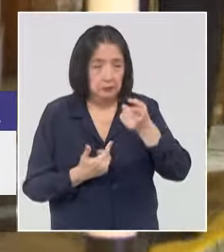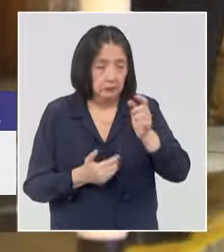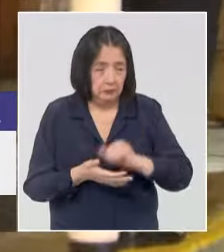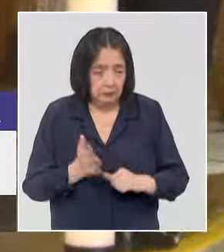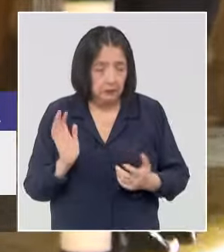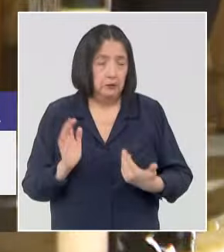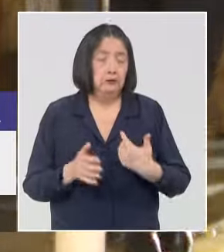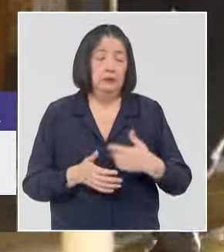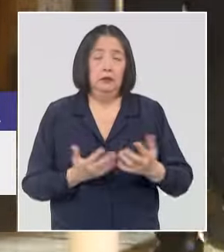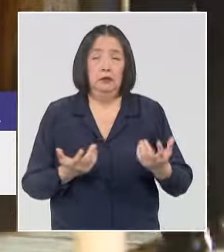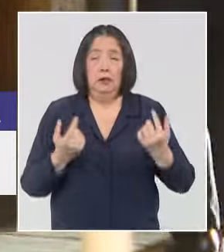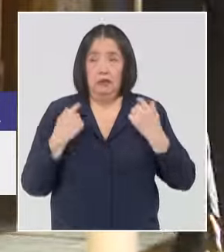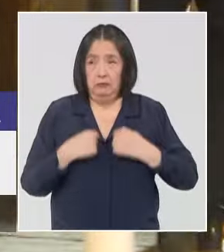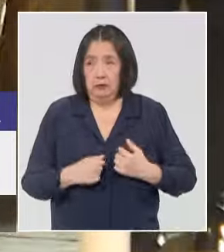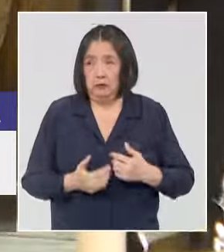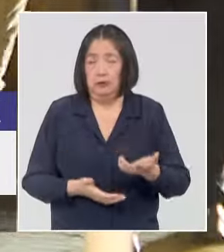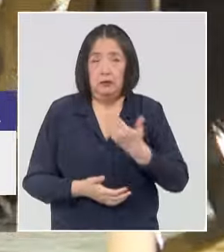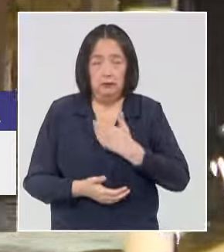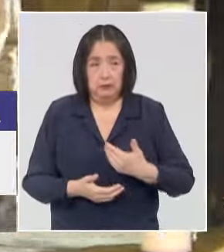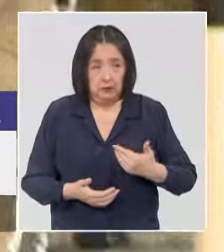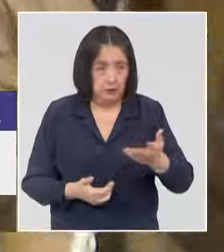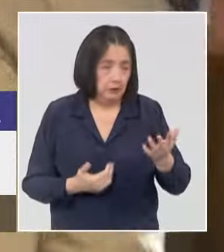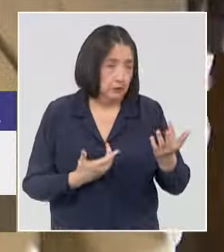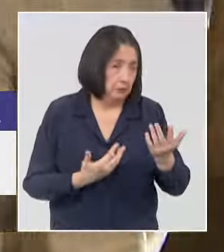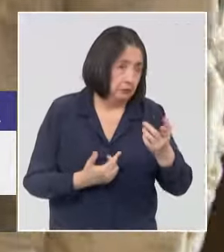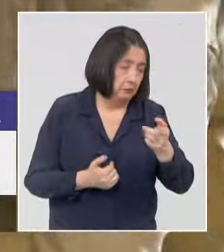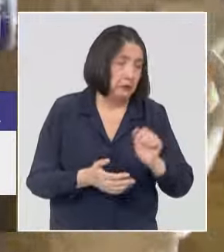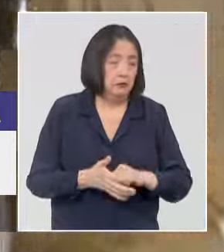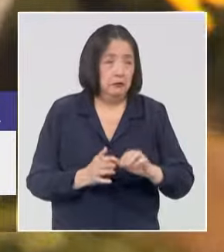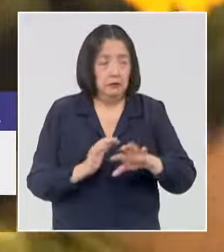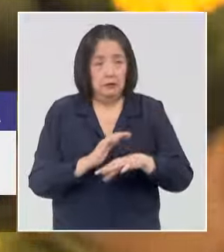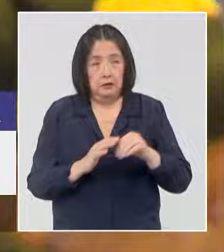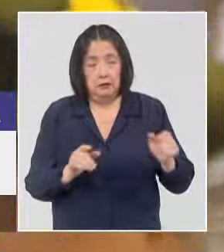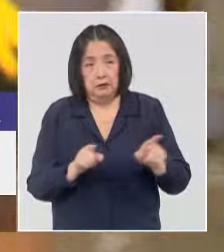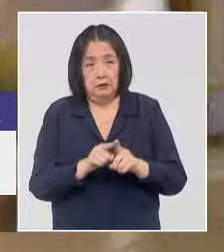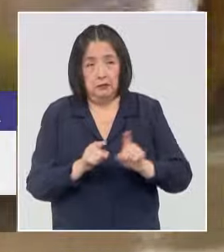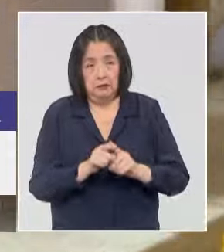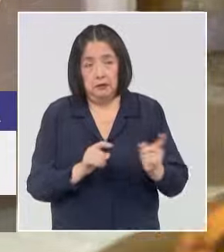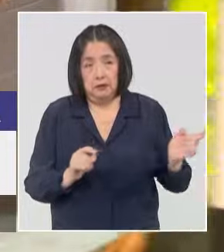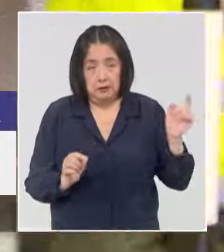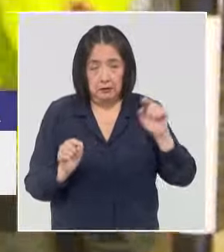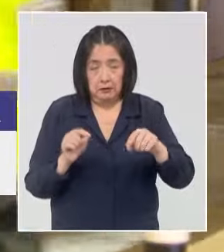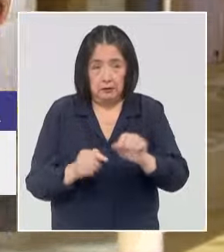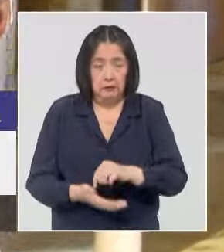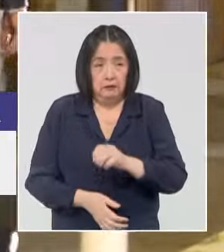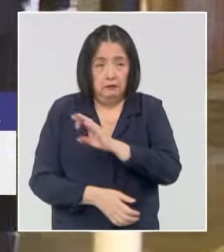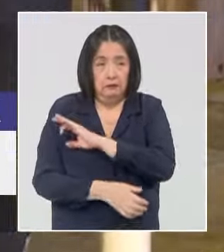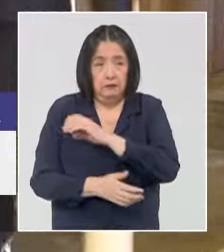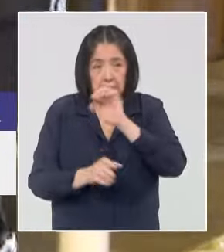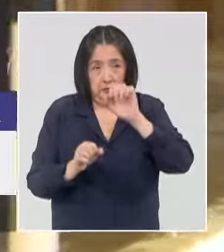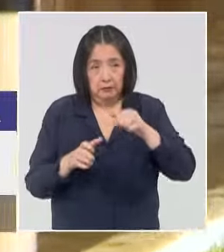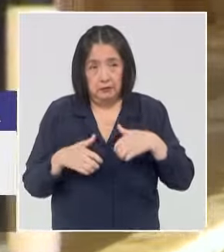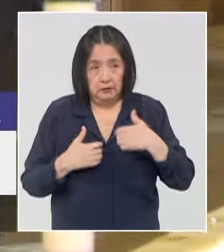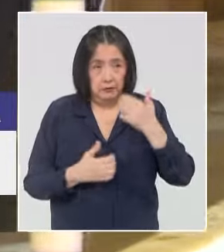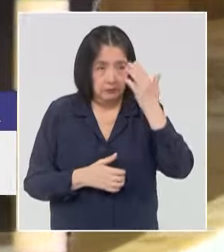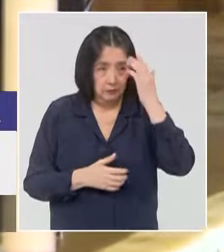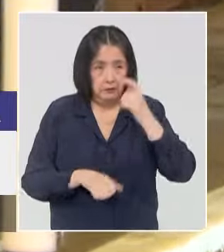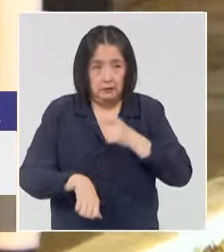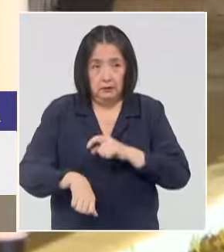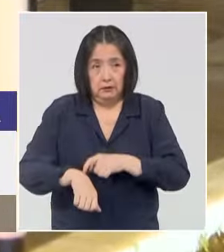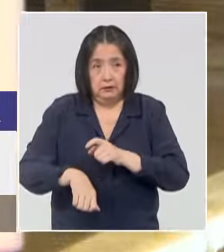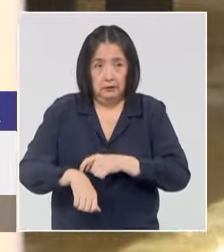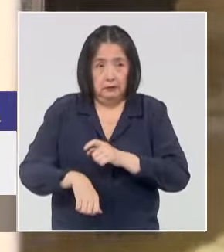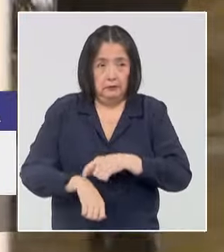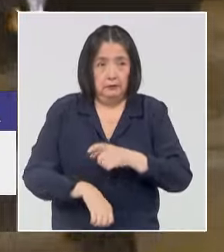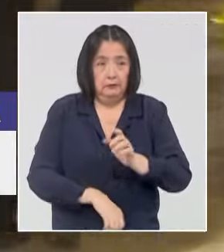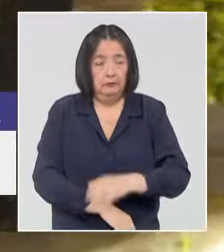del abogado de la Presidenta Dina Boluarte. También sabemos que él se acercó aquí al Ministerio Público para poder saber la hora exacta,